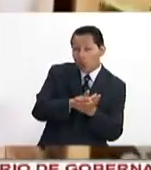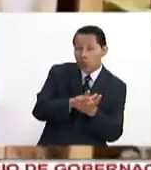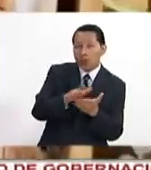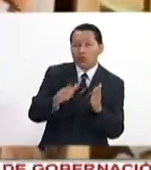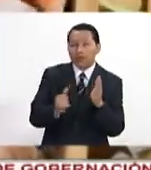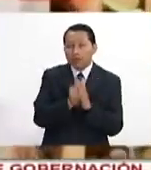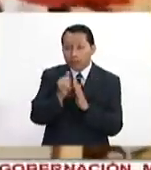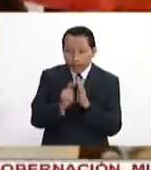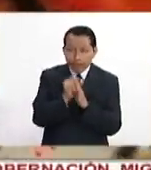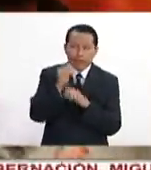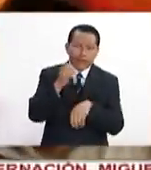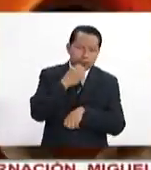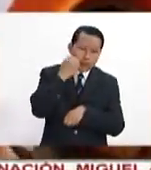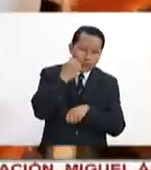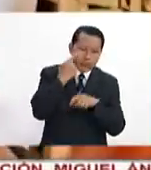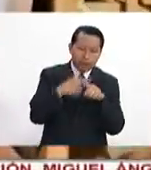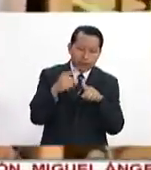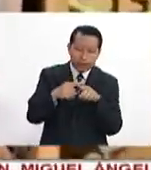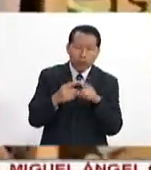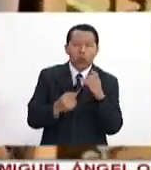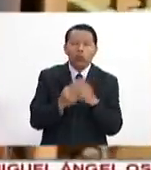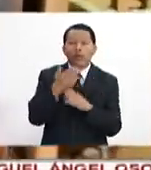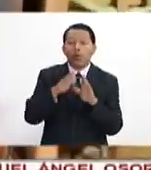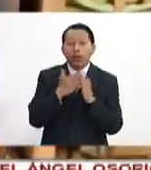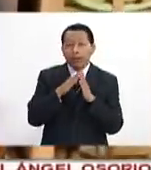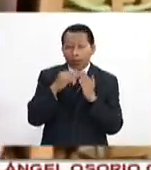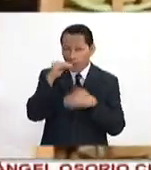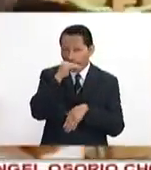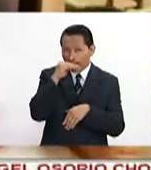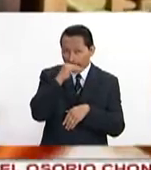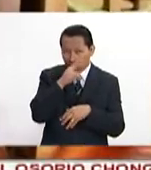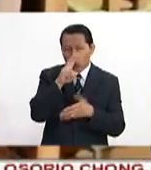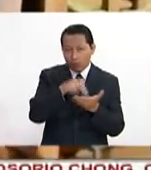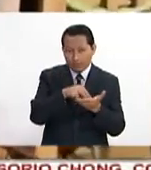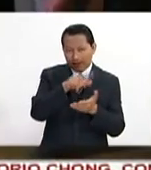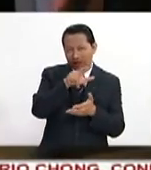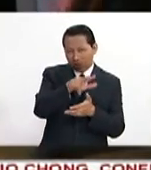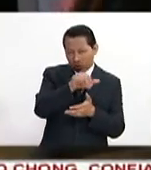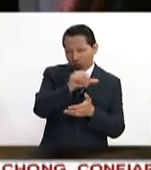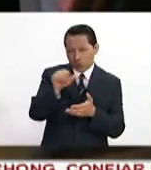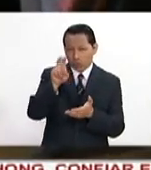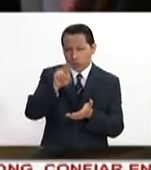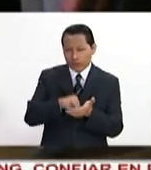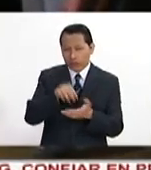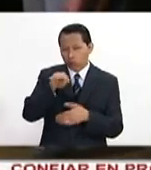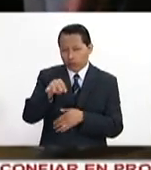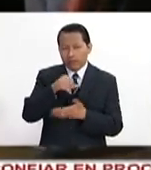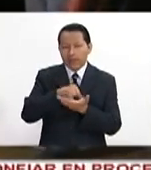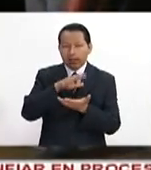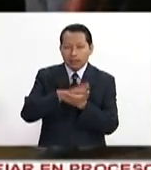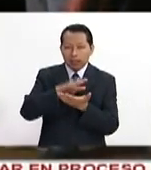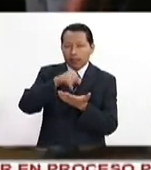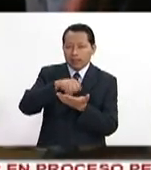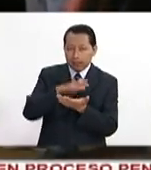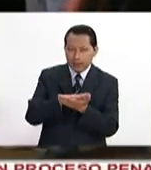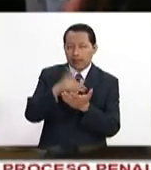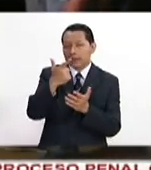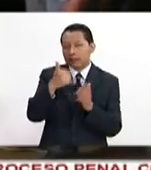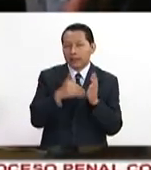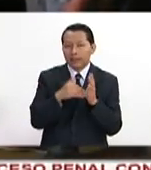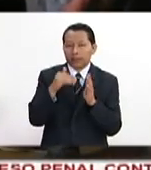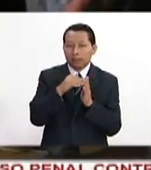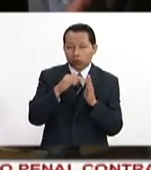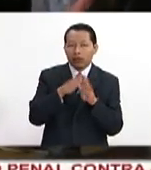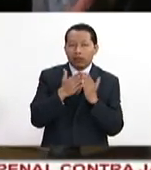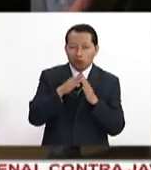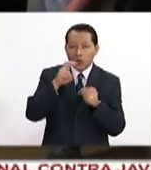infraestructura escolar. Además, en los nuevos libros de texto para el ciclo 2018-2019 se van a imprimir más de 7 millones de